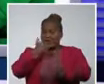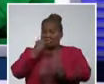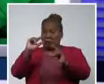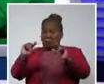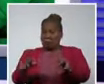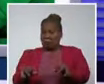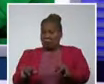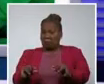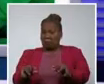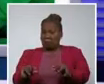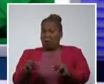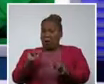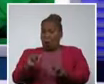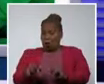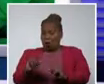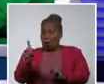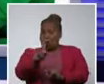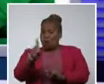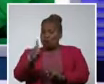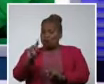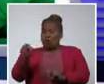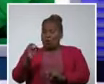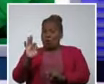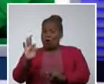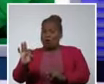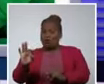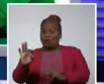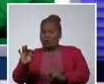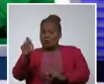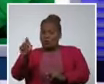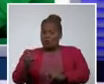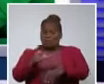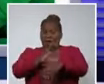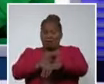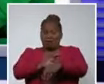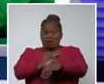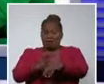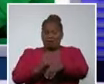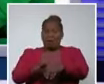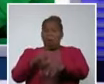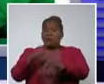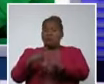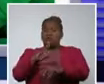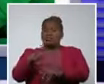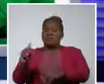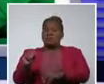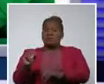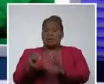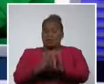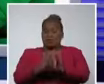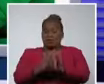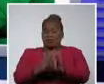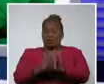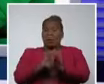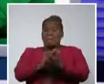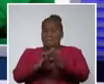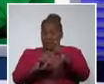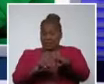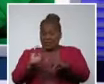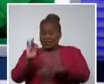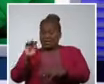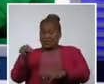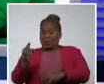Su tasa hoy es de 11,8 por 100.000 habitantes, solo superada por Matanzas, que es de 7,1. Por lo tanto, tienen un control de